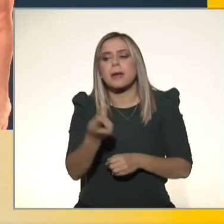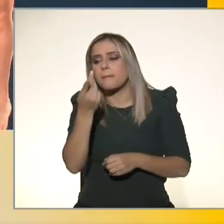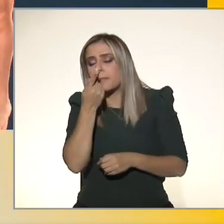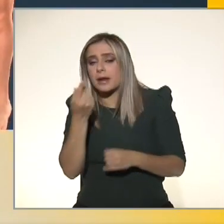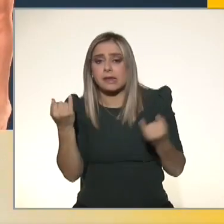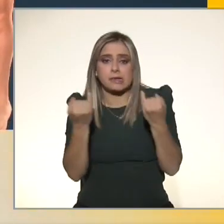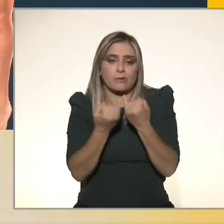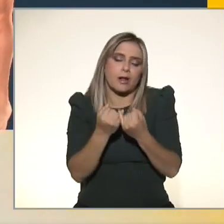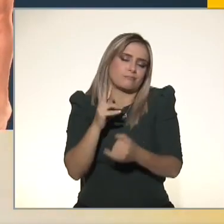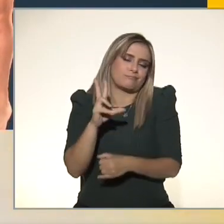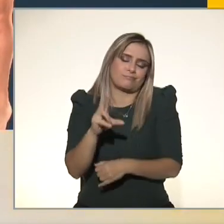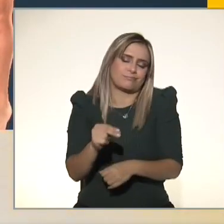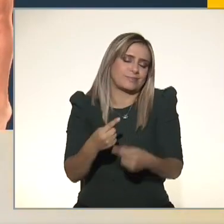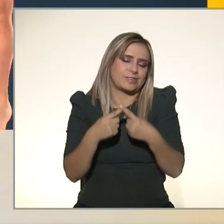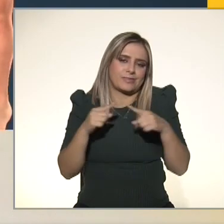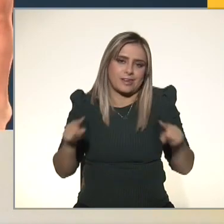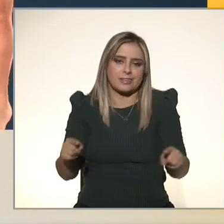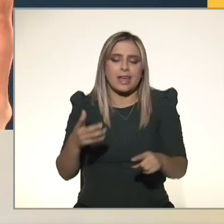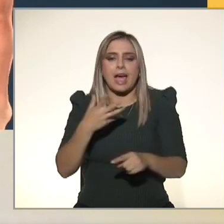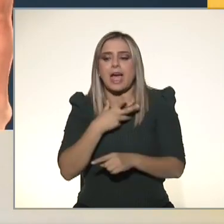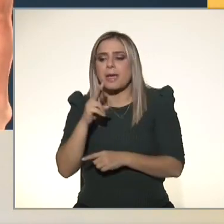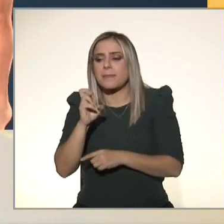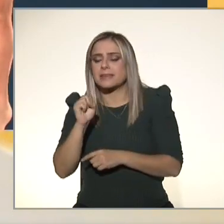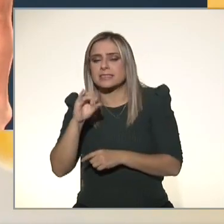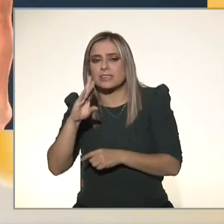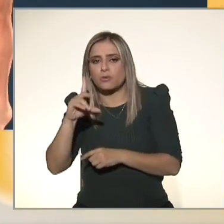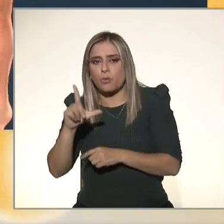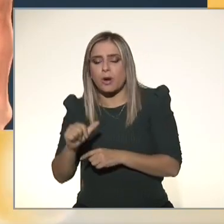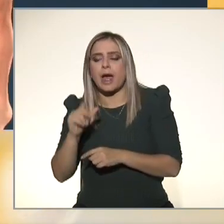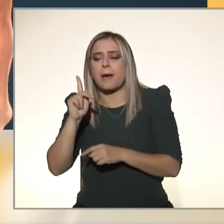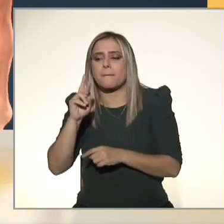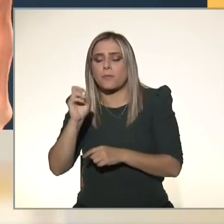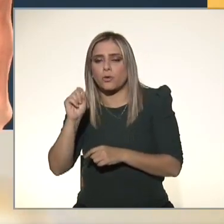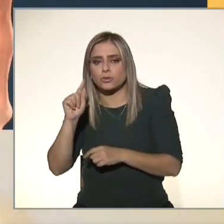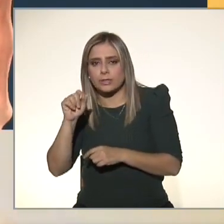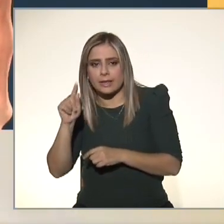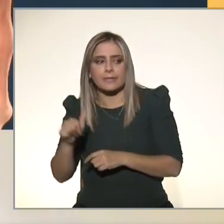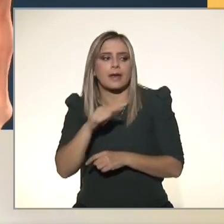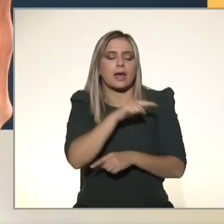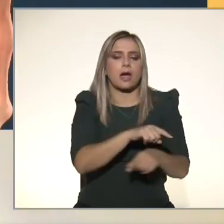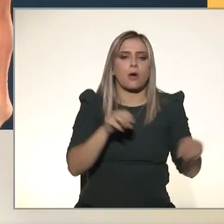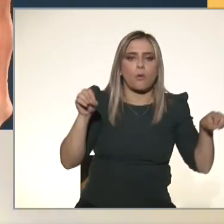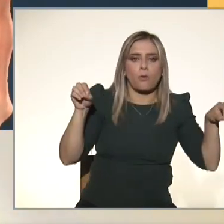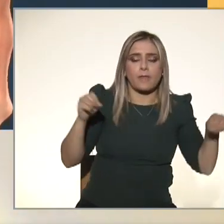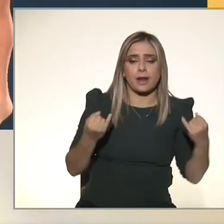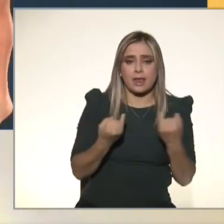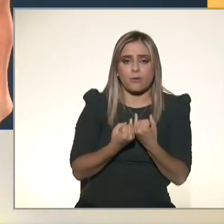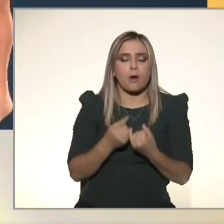es lo mismo tener vesículas seminales y próstata que tener útero y tubas uterinas.